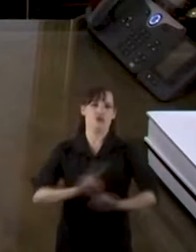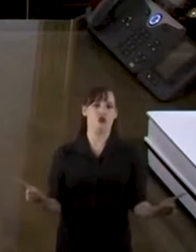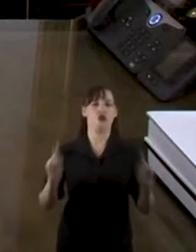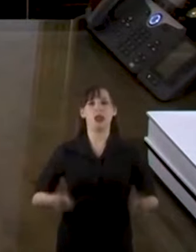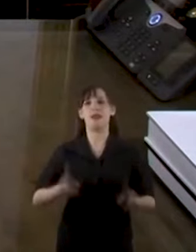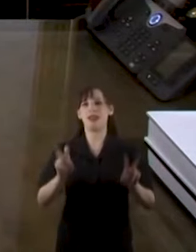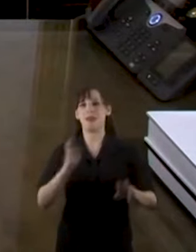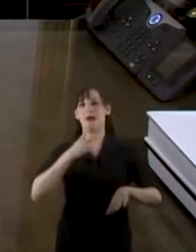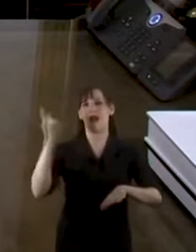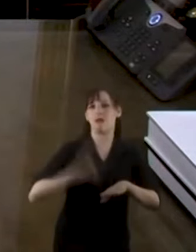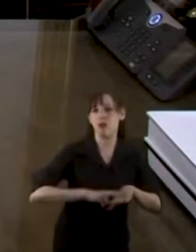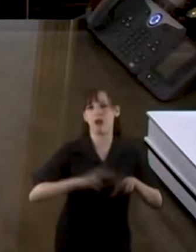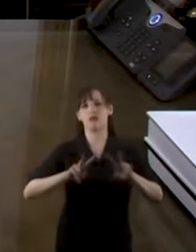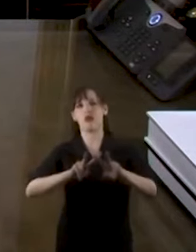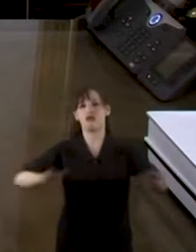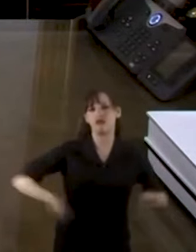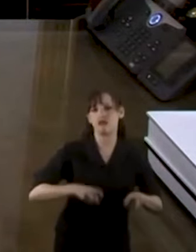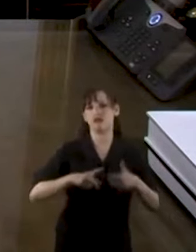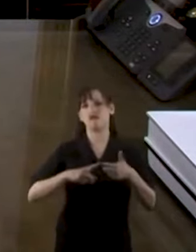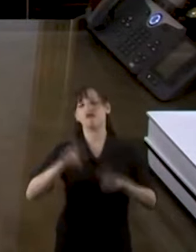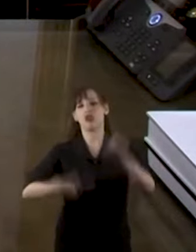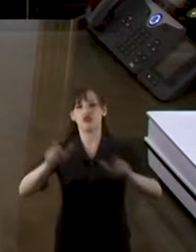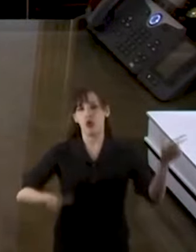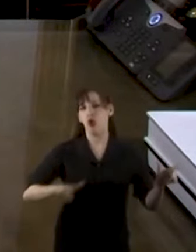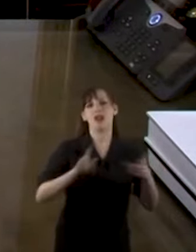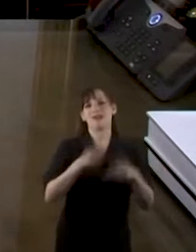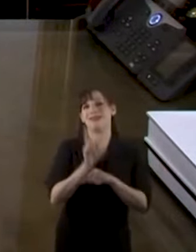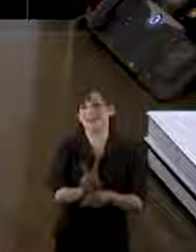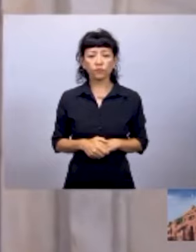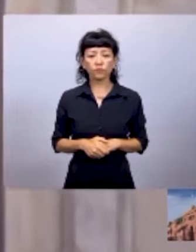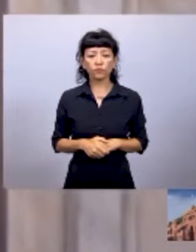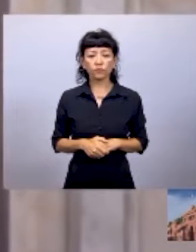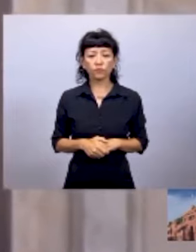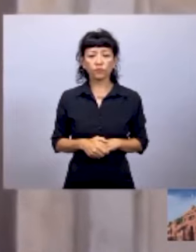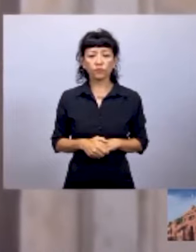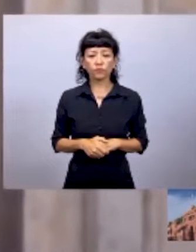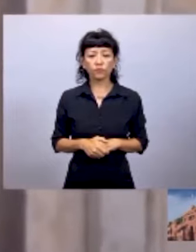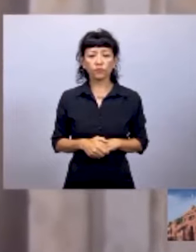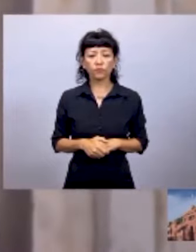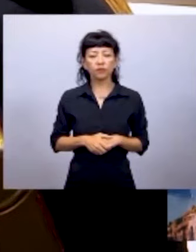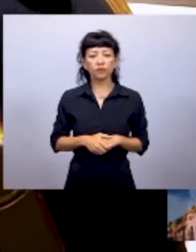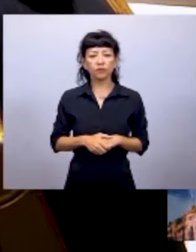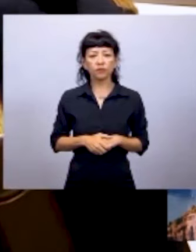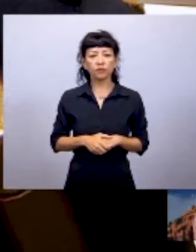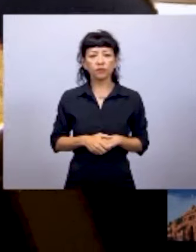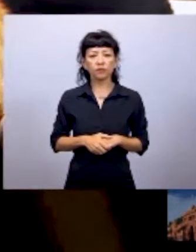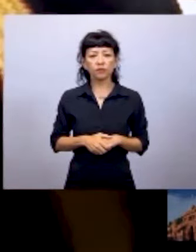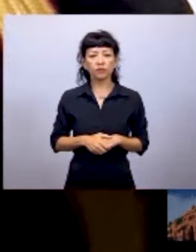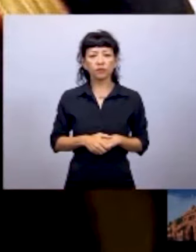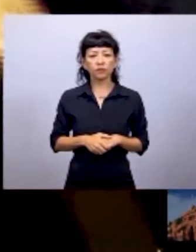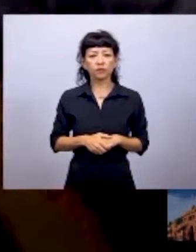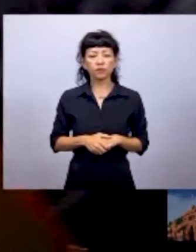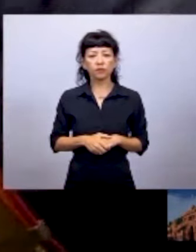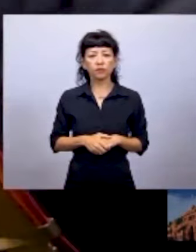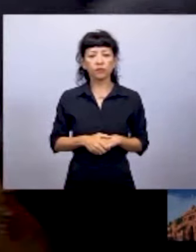un tribunal argentino ha dictaminado que la reforma laboral que el presidente Javier meley intentó aplicar por decreto es inconstitucional lo que supone el